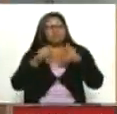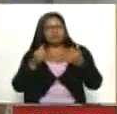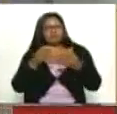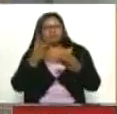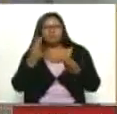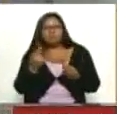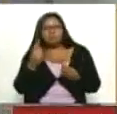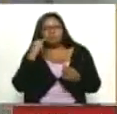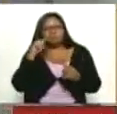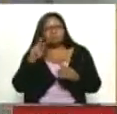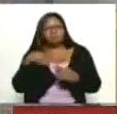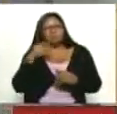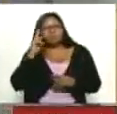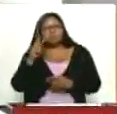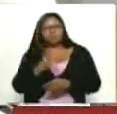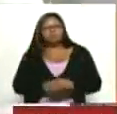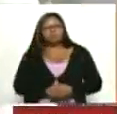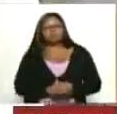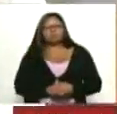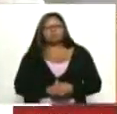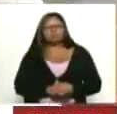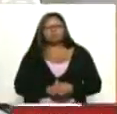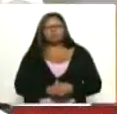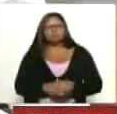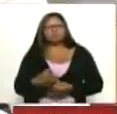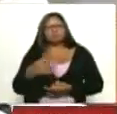¿cuántas obras se va a poder contar en este festival? Vamos a poder ver